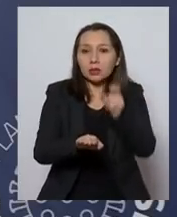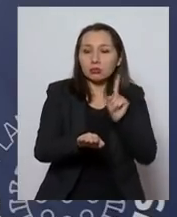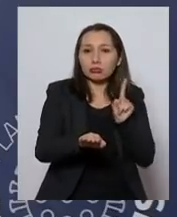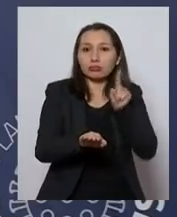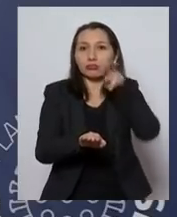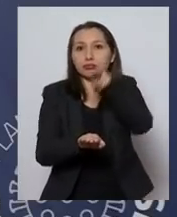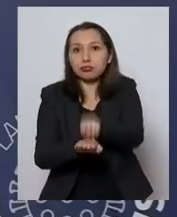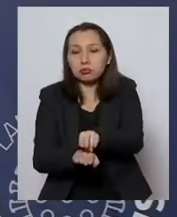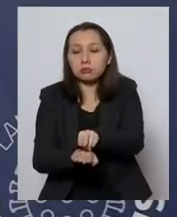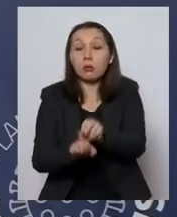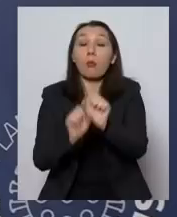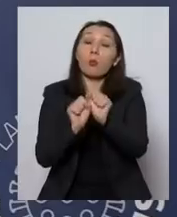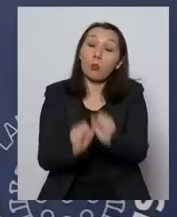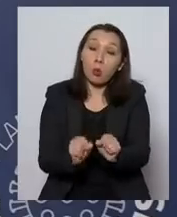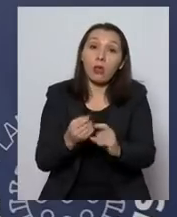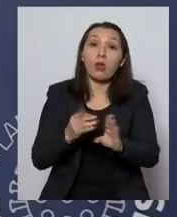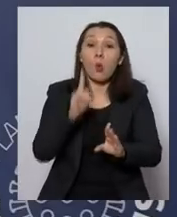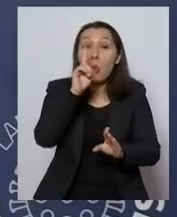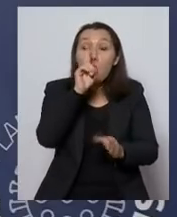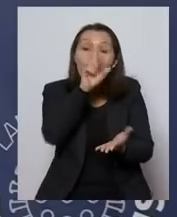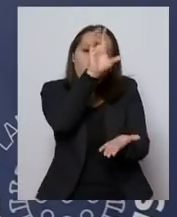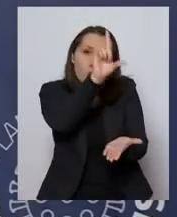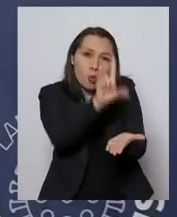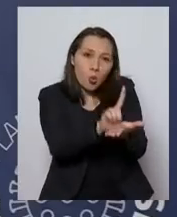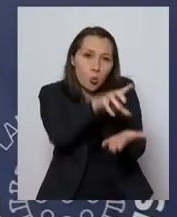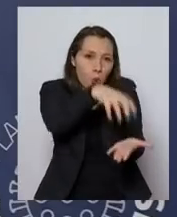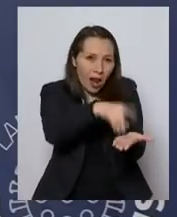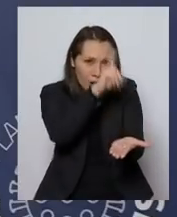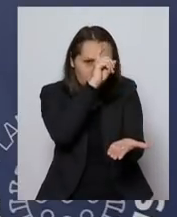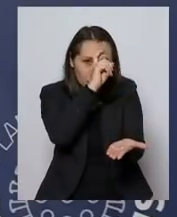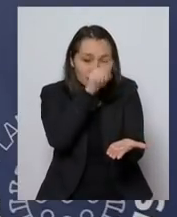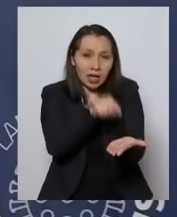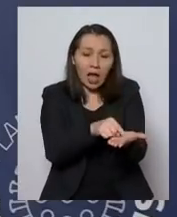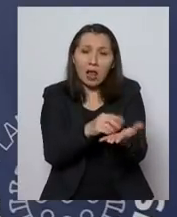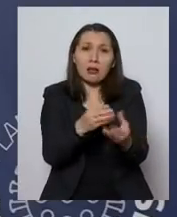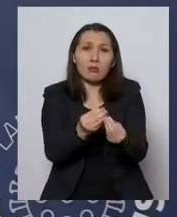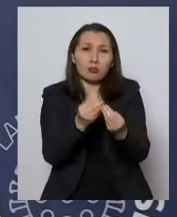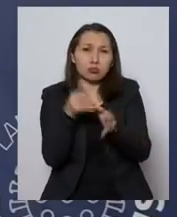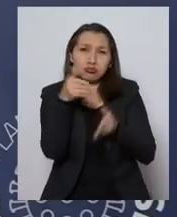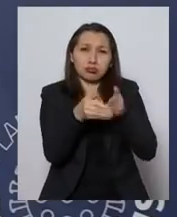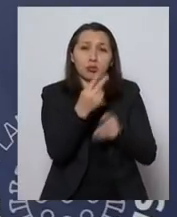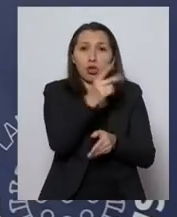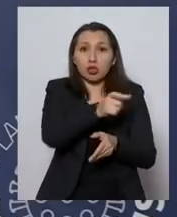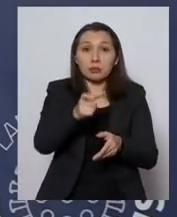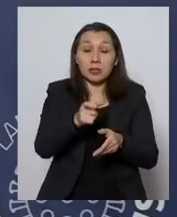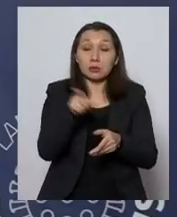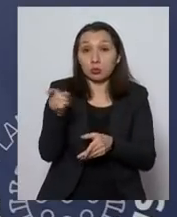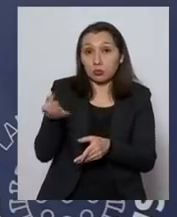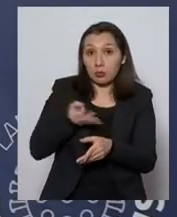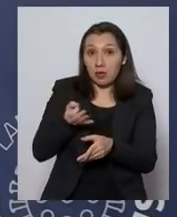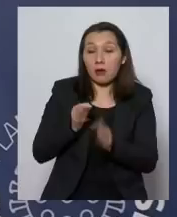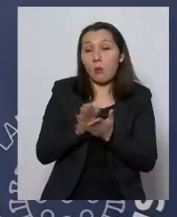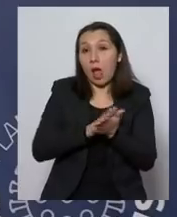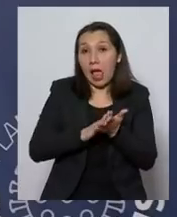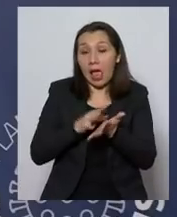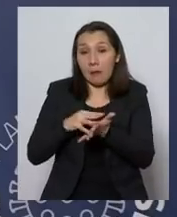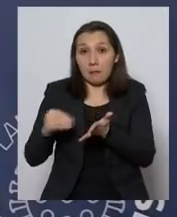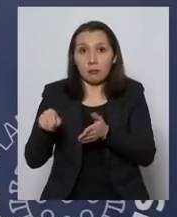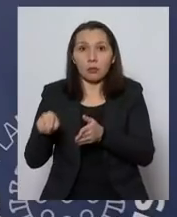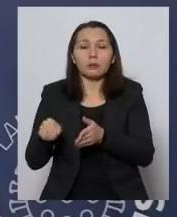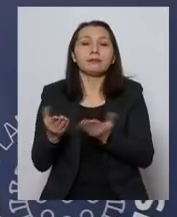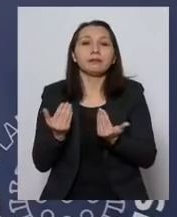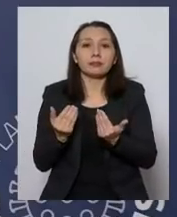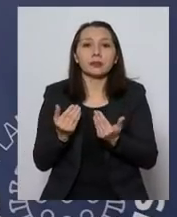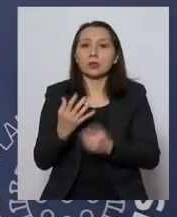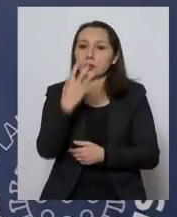Efectivamente, puede ocurrir en un hospital determinado que haya una demanda de dos pacientes, como usted señala en el ejemplo, que